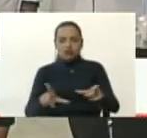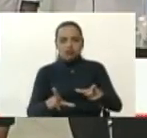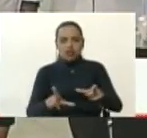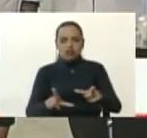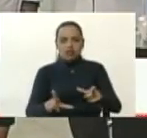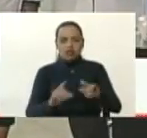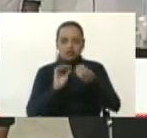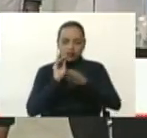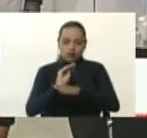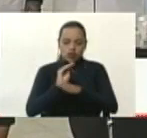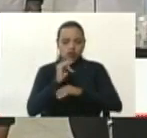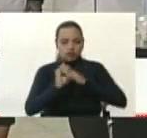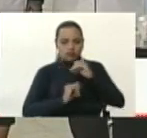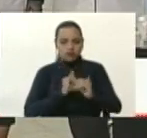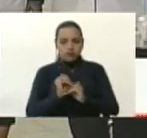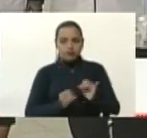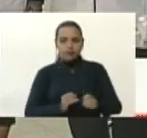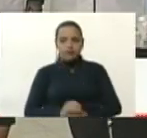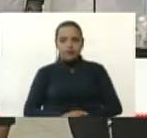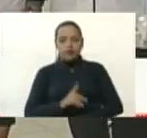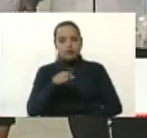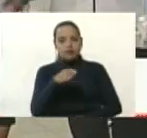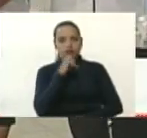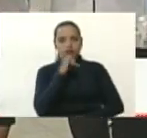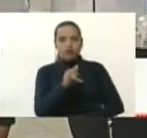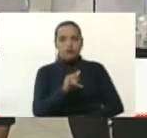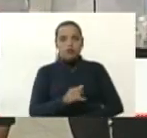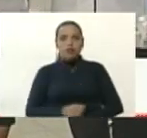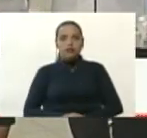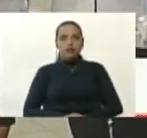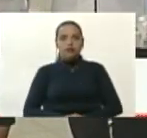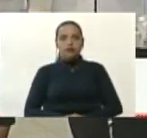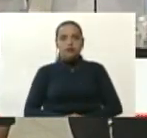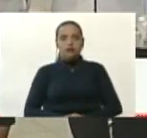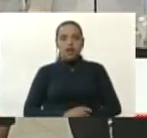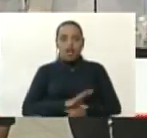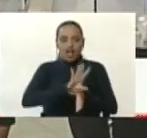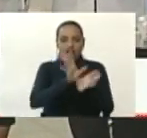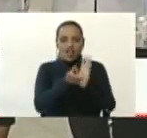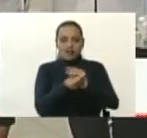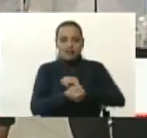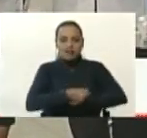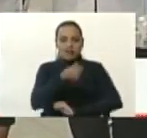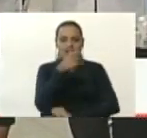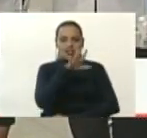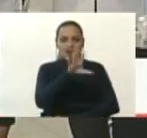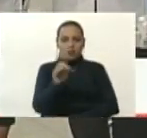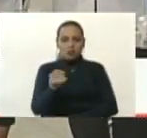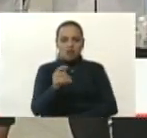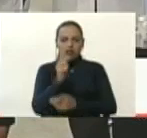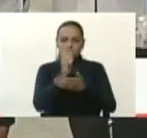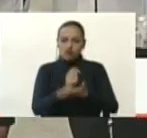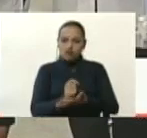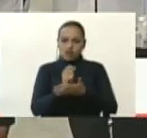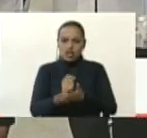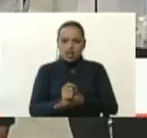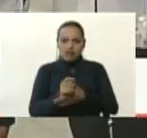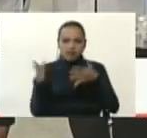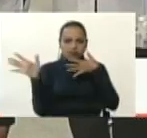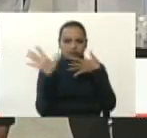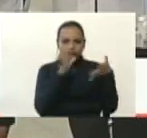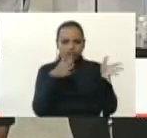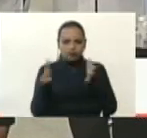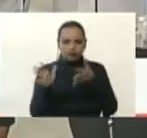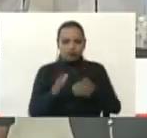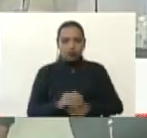neonatal. Igualmente, informar al camarada presidente que se adaptaron más de 50 toneladas en el proceso de climatización.